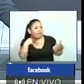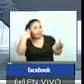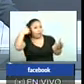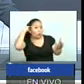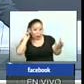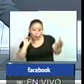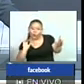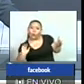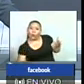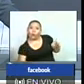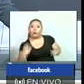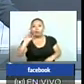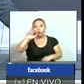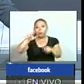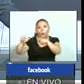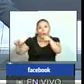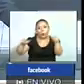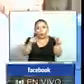un niño de solo 3 años.